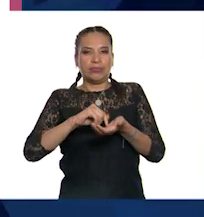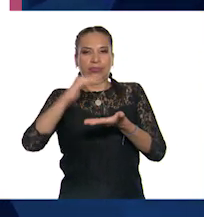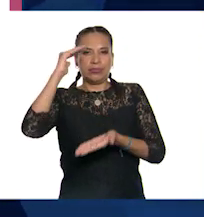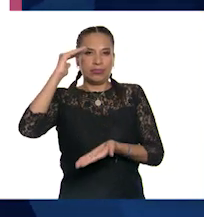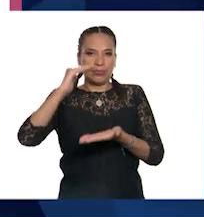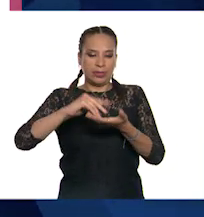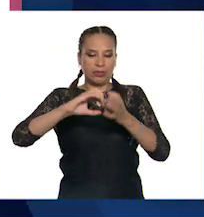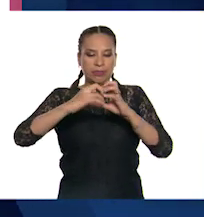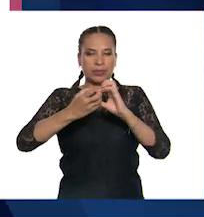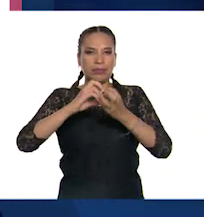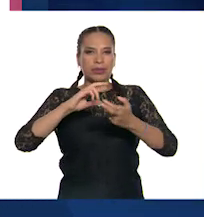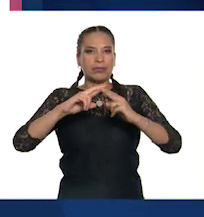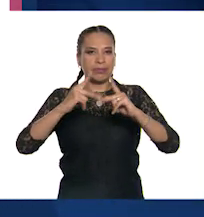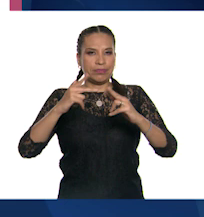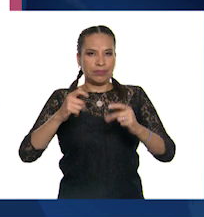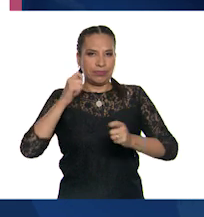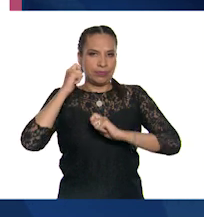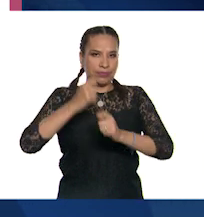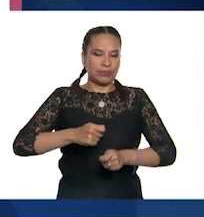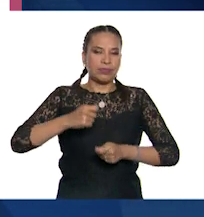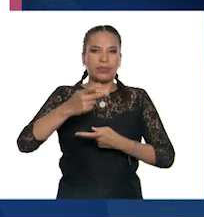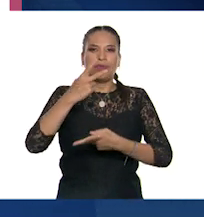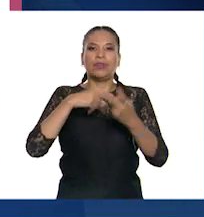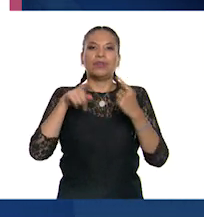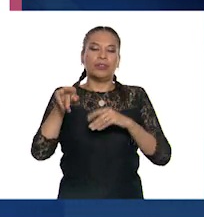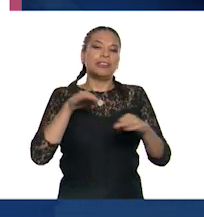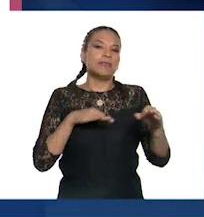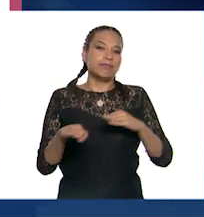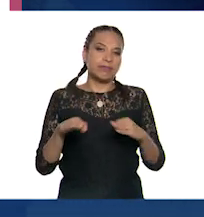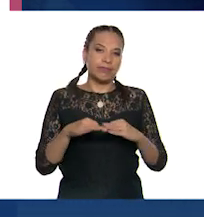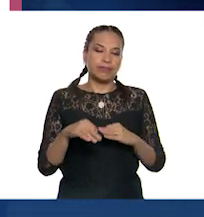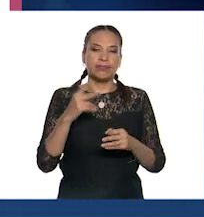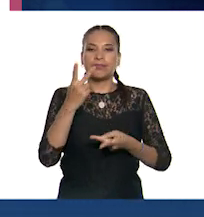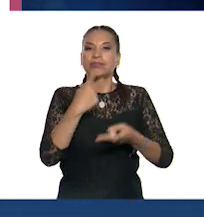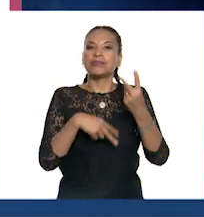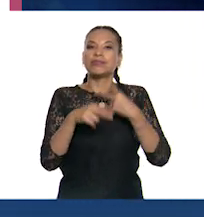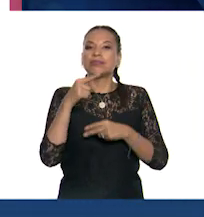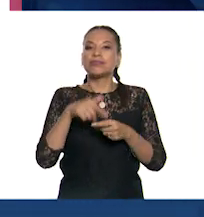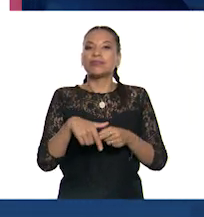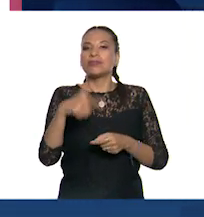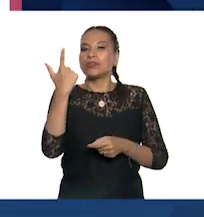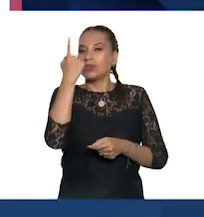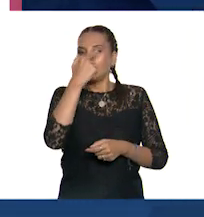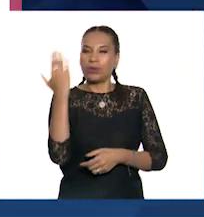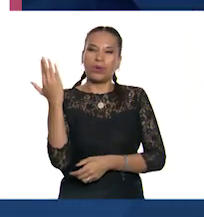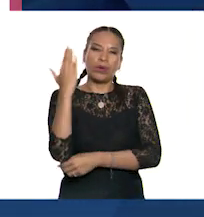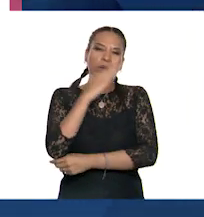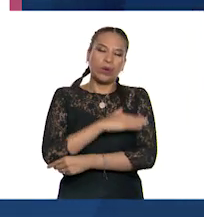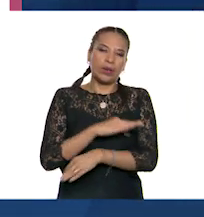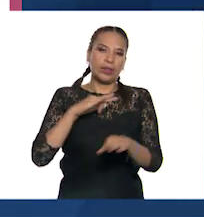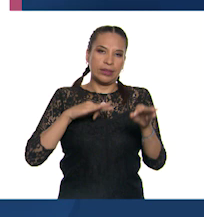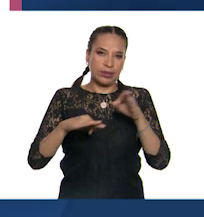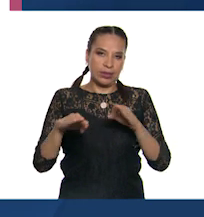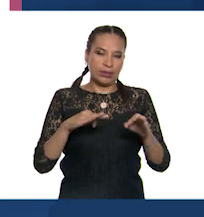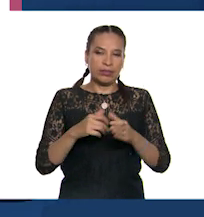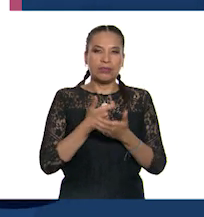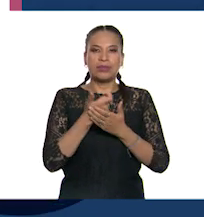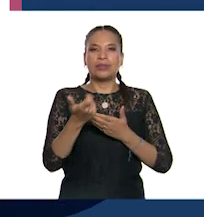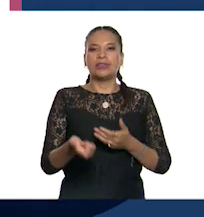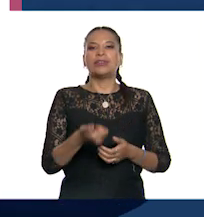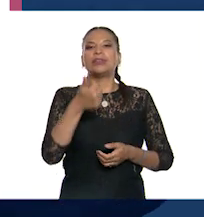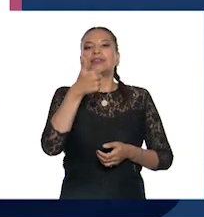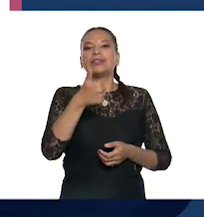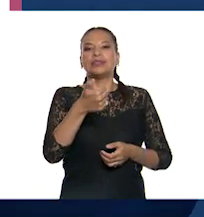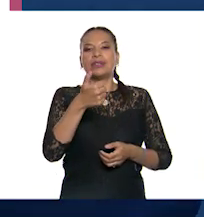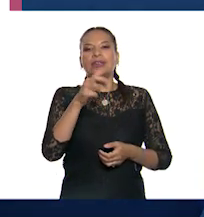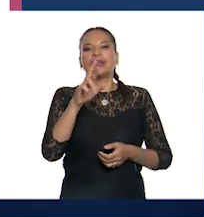de cuarzo a fragmentos de libras formaba su oficio, que le producía por 12 horas de constante trabajo unos 6 reales